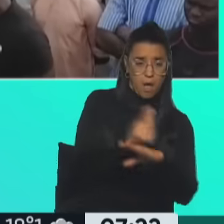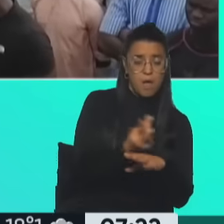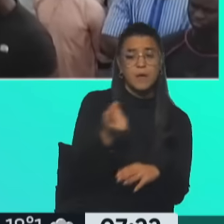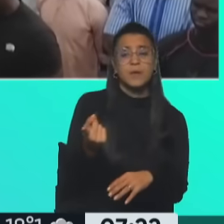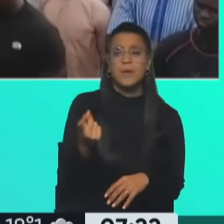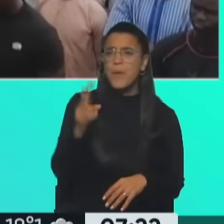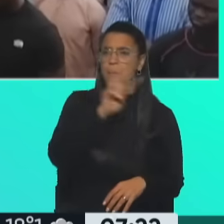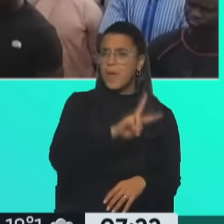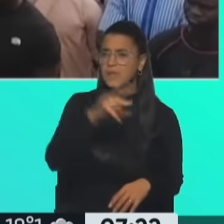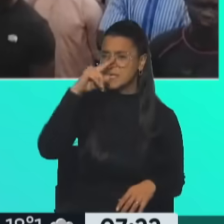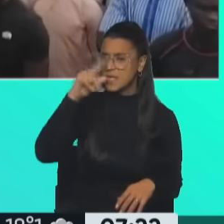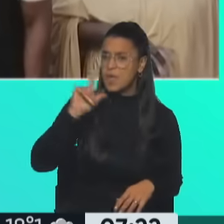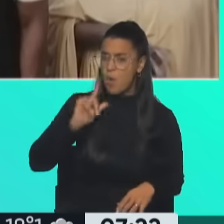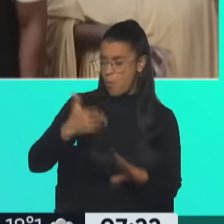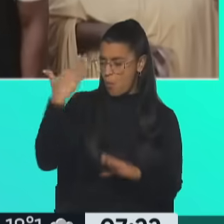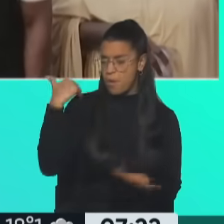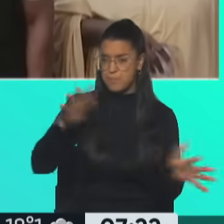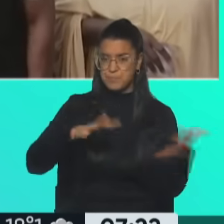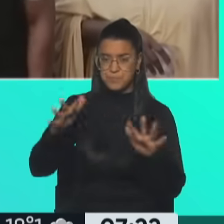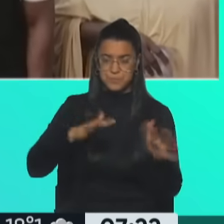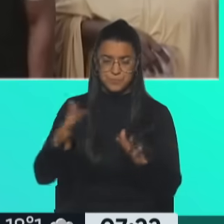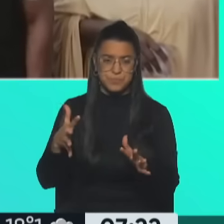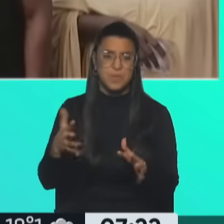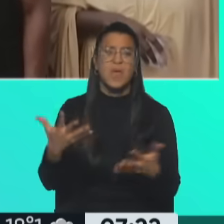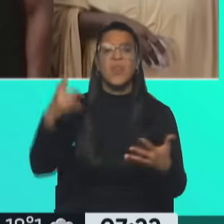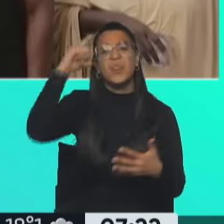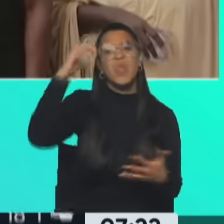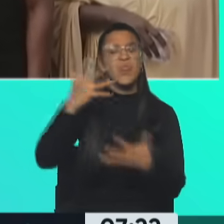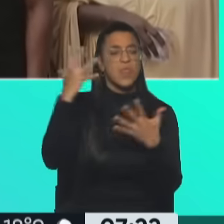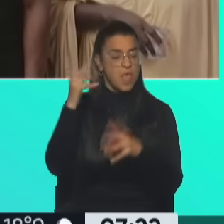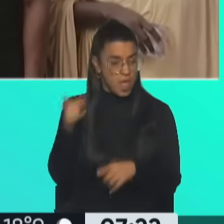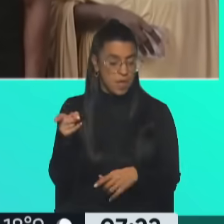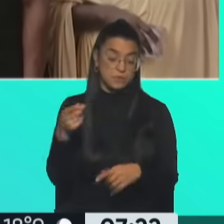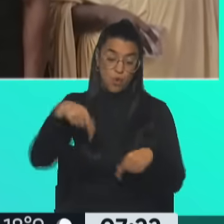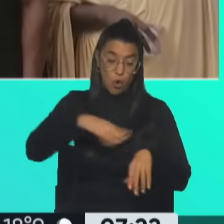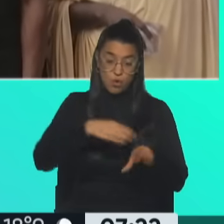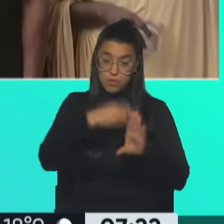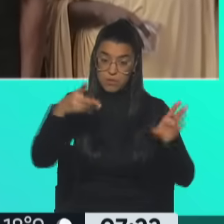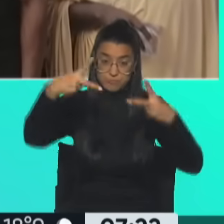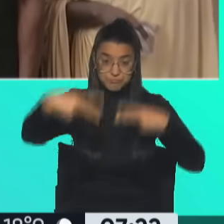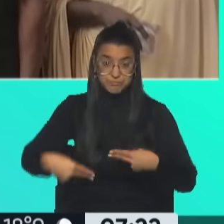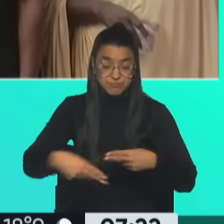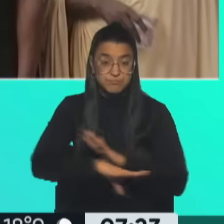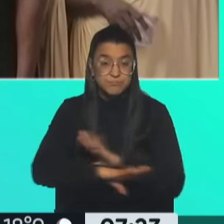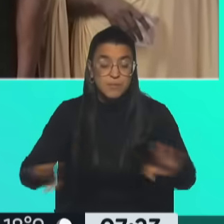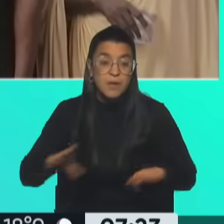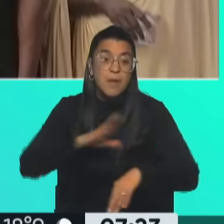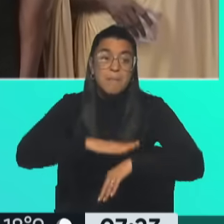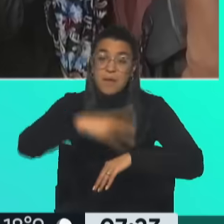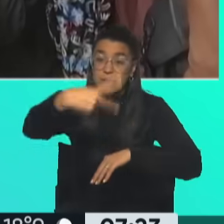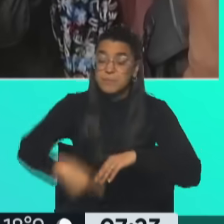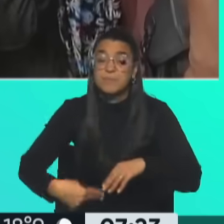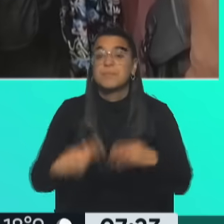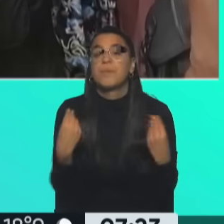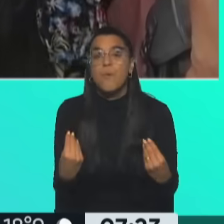hace el 27 de julio, hace aproximadamente 10 días. Se vencía el plazo. ¿Y qué significaba que venciera este plazo?